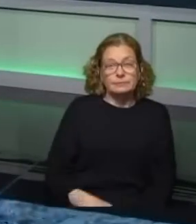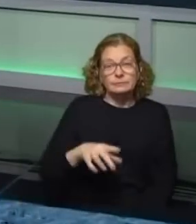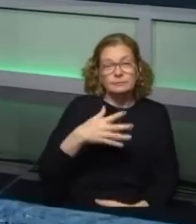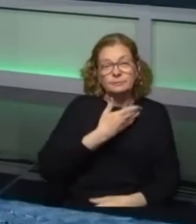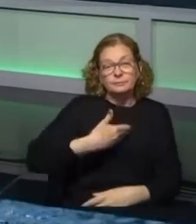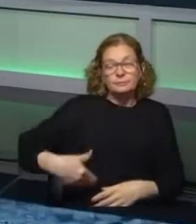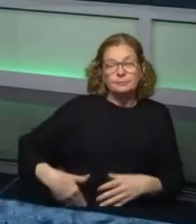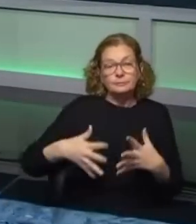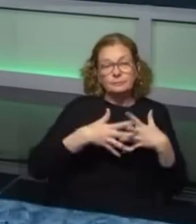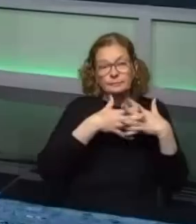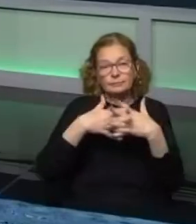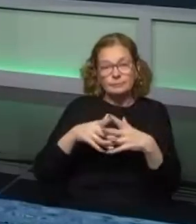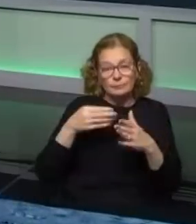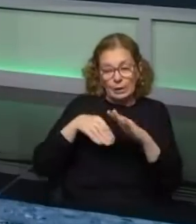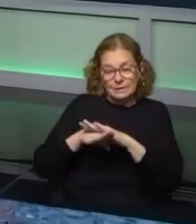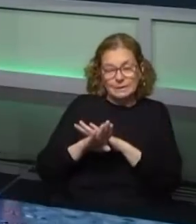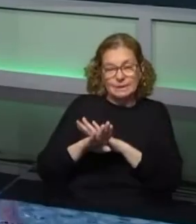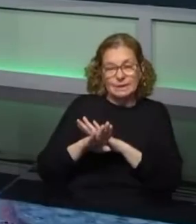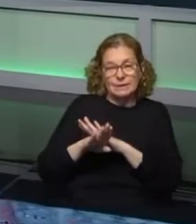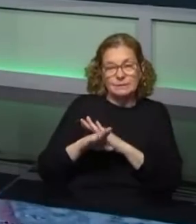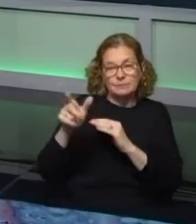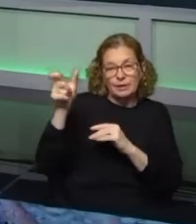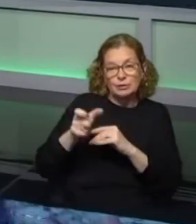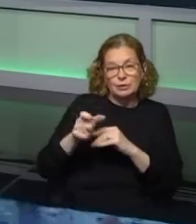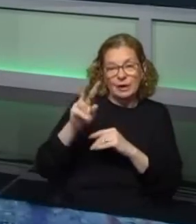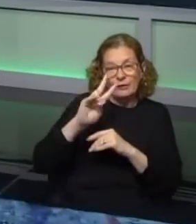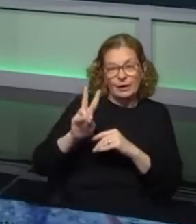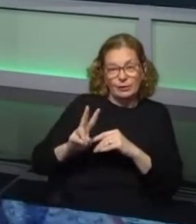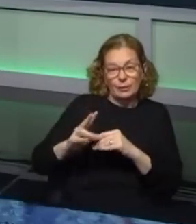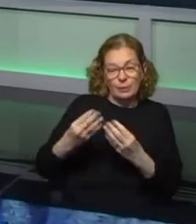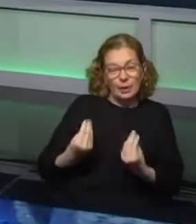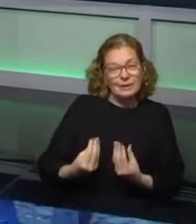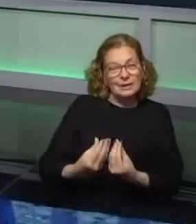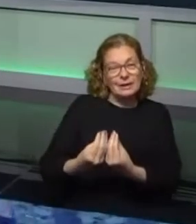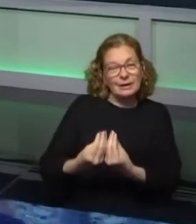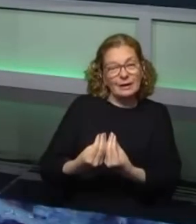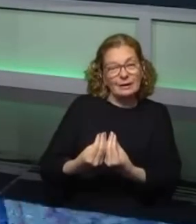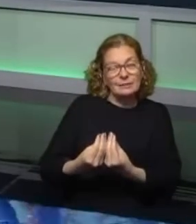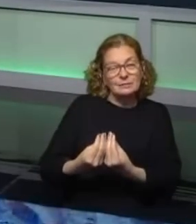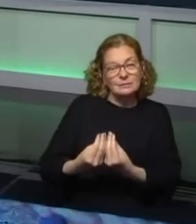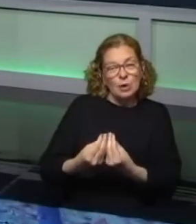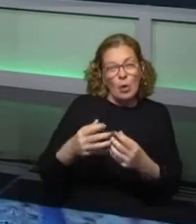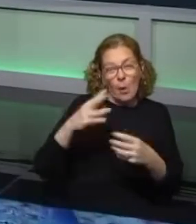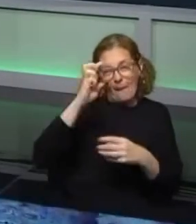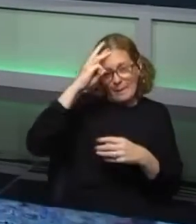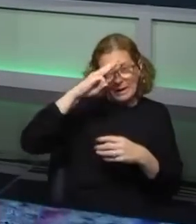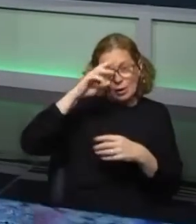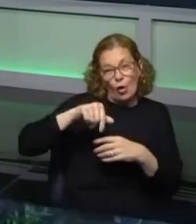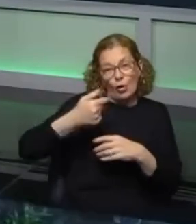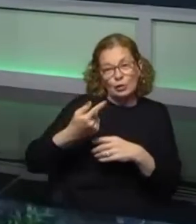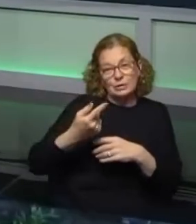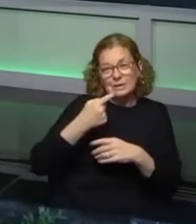del gobierno de Estados Unidos de no permitir el ingreso de migrantes venezolanos por vía terrestre ya sea por la vía de México u otras